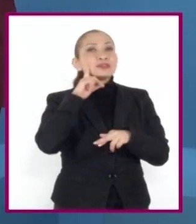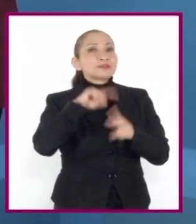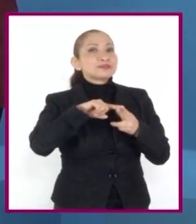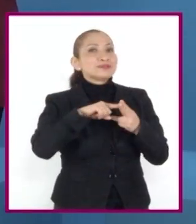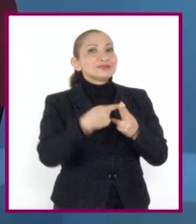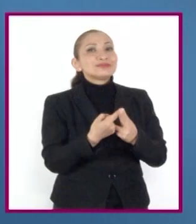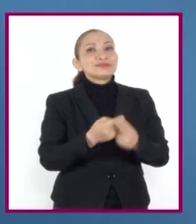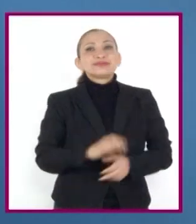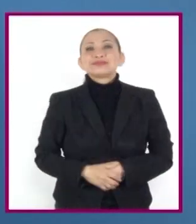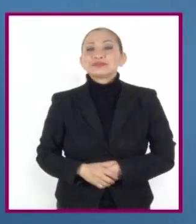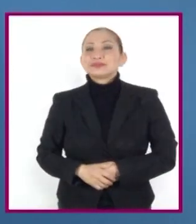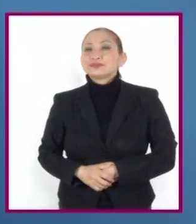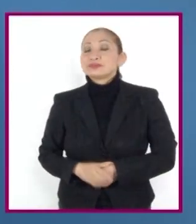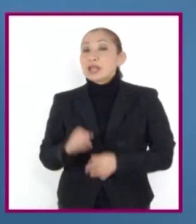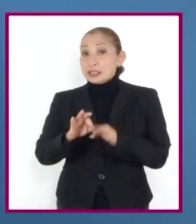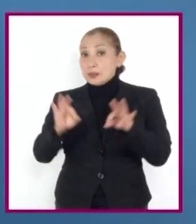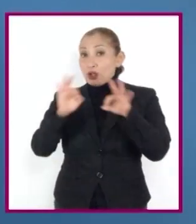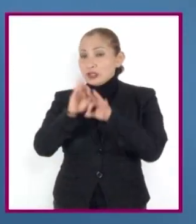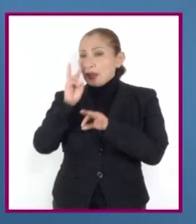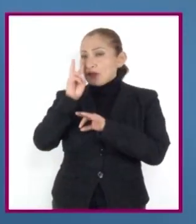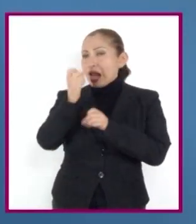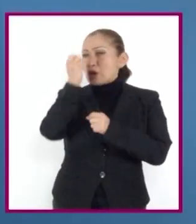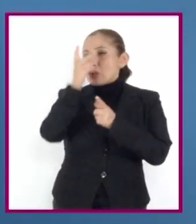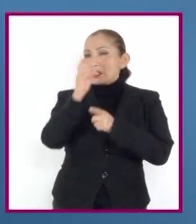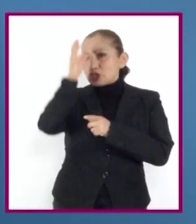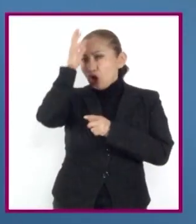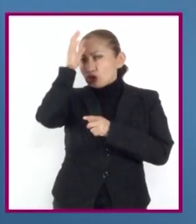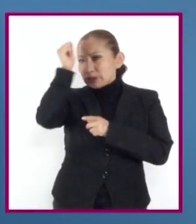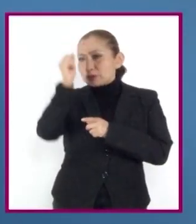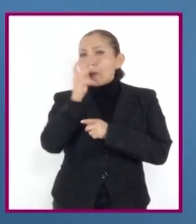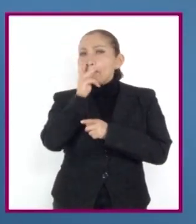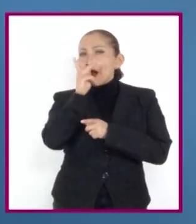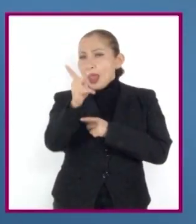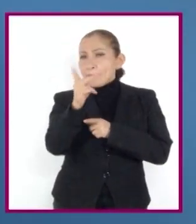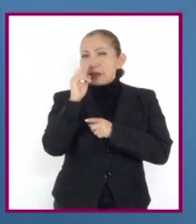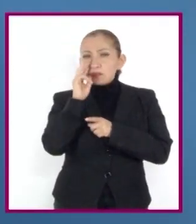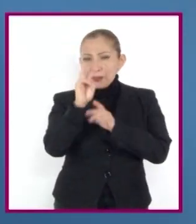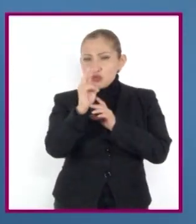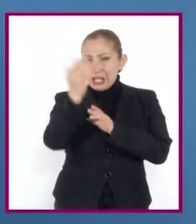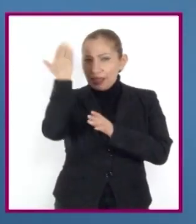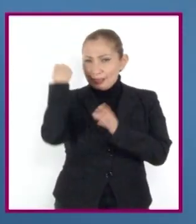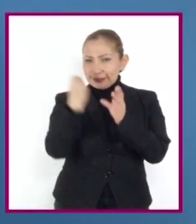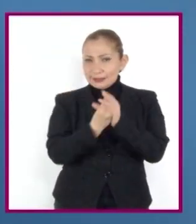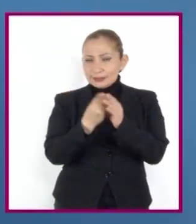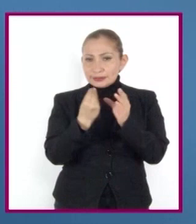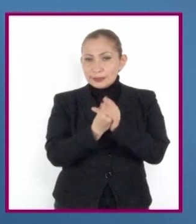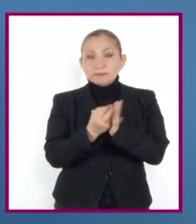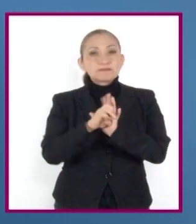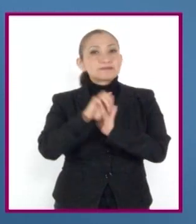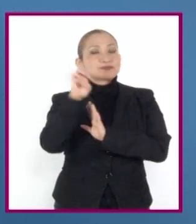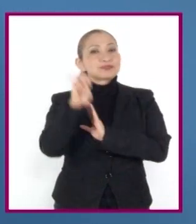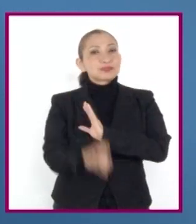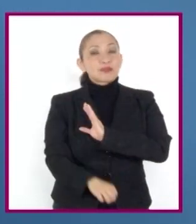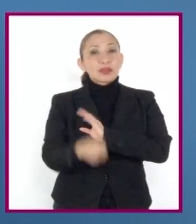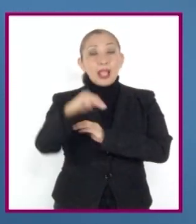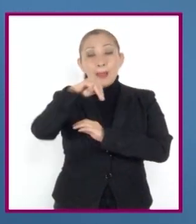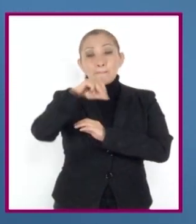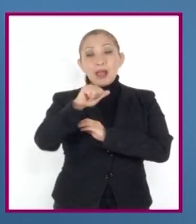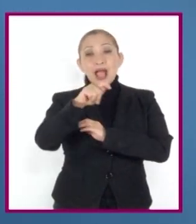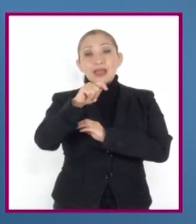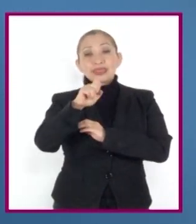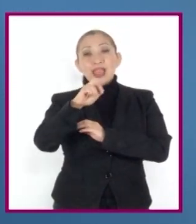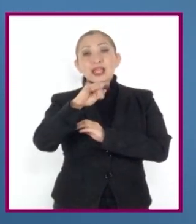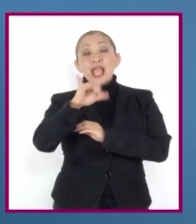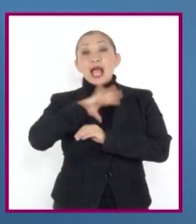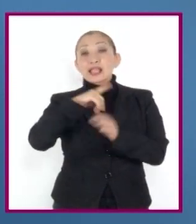comenzamos? Es importante revisar algunos conceptos que hemos aprendido en temas anteriores. Por ejemplo, que la materia